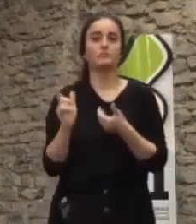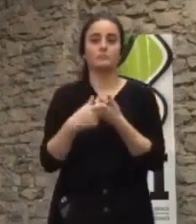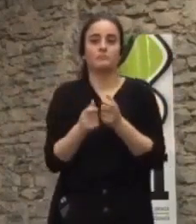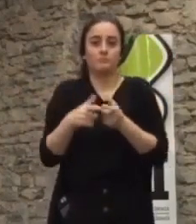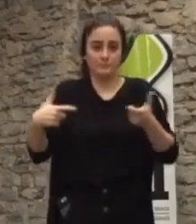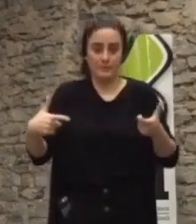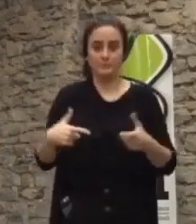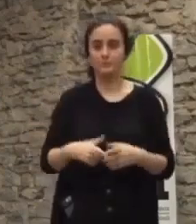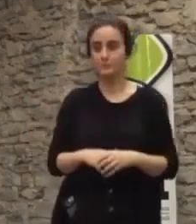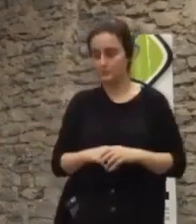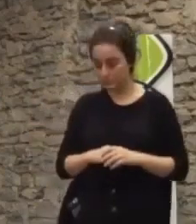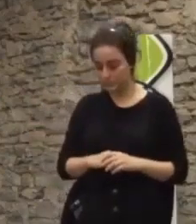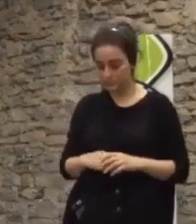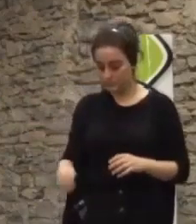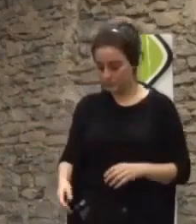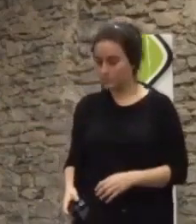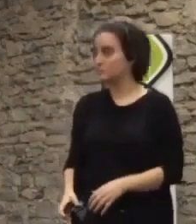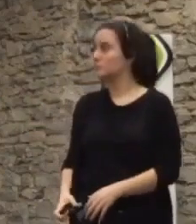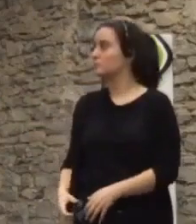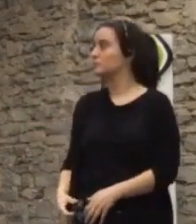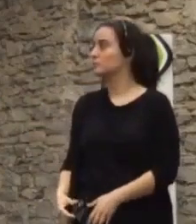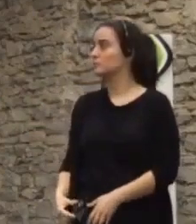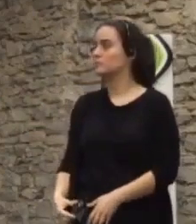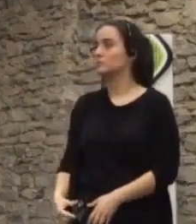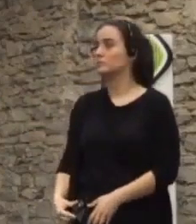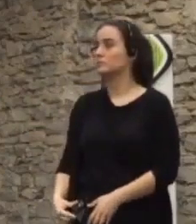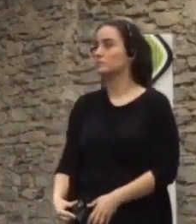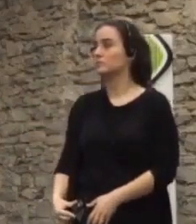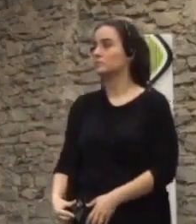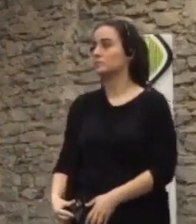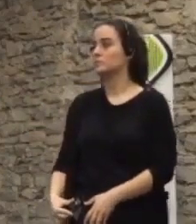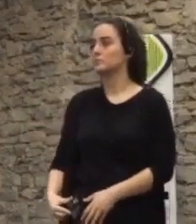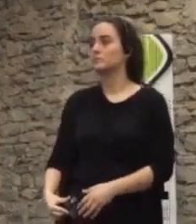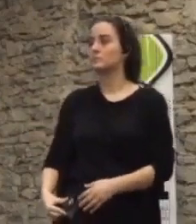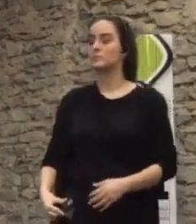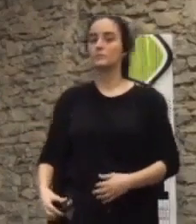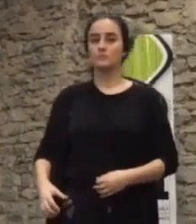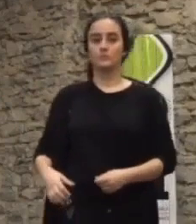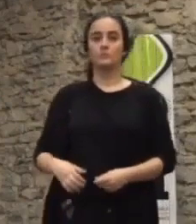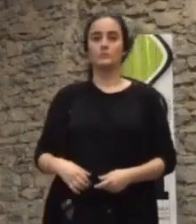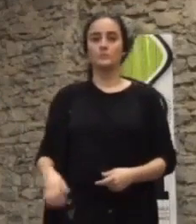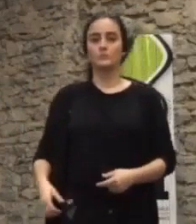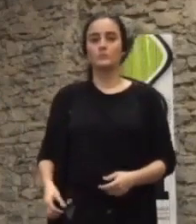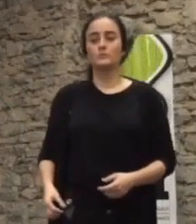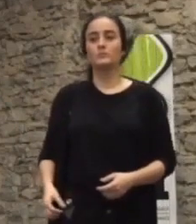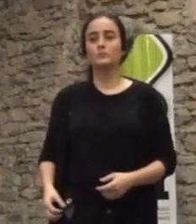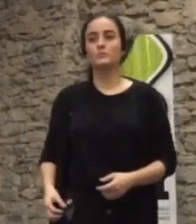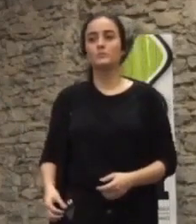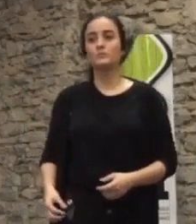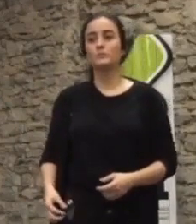Vale. No sé. Vale, bueno,